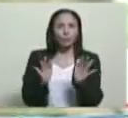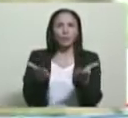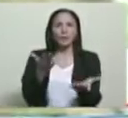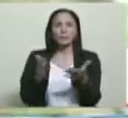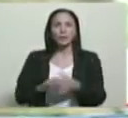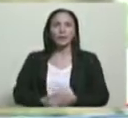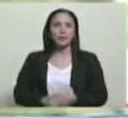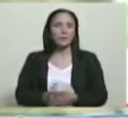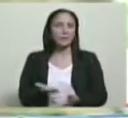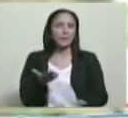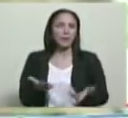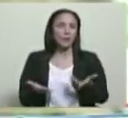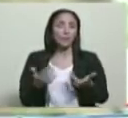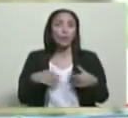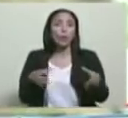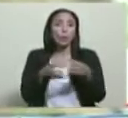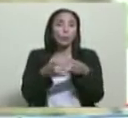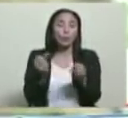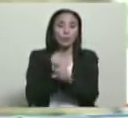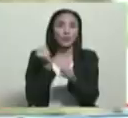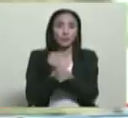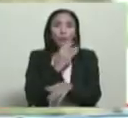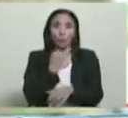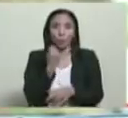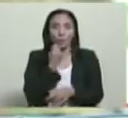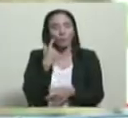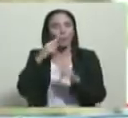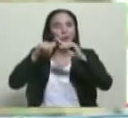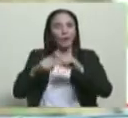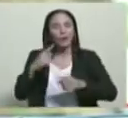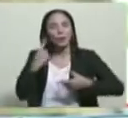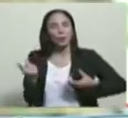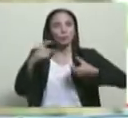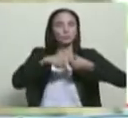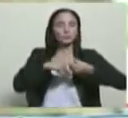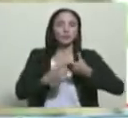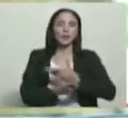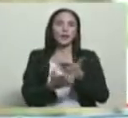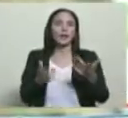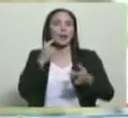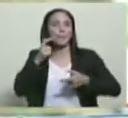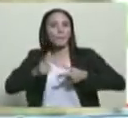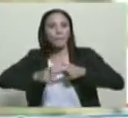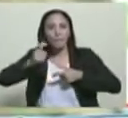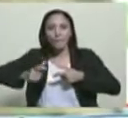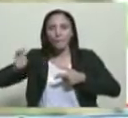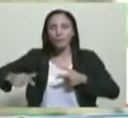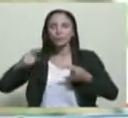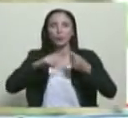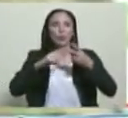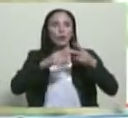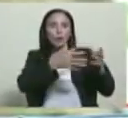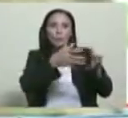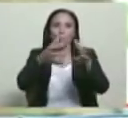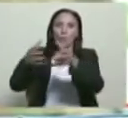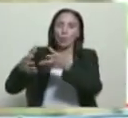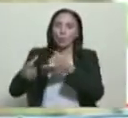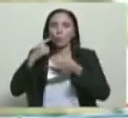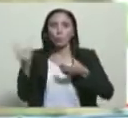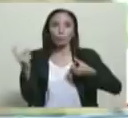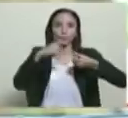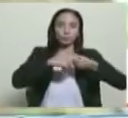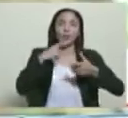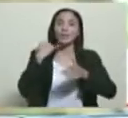Secretariado Nacional de Chamba Juvenil ha permitido incorporar a toda la fuerza, a todos los actores, movimientos, organizaciones y también